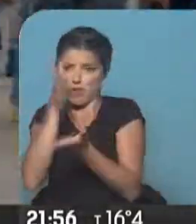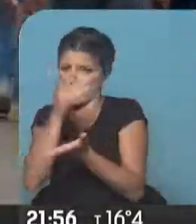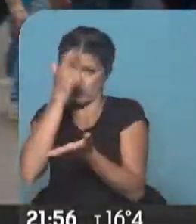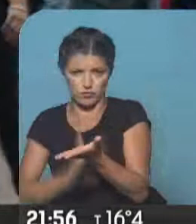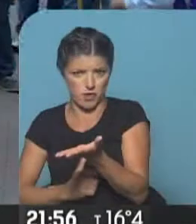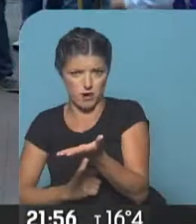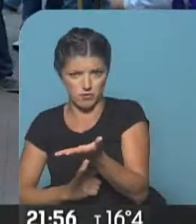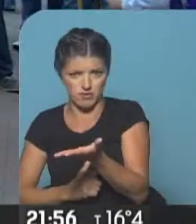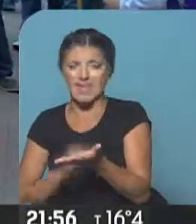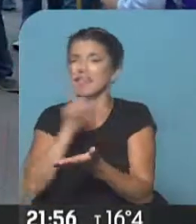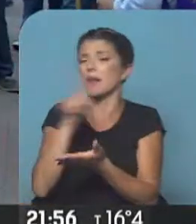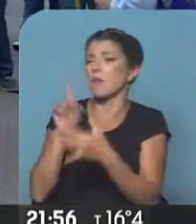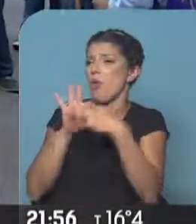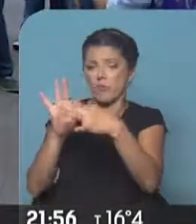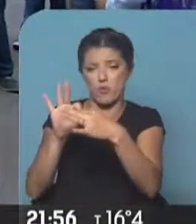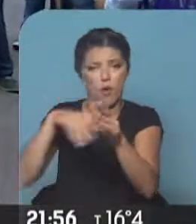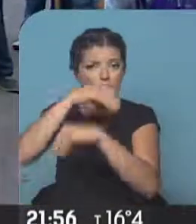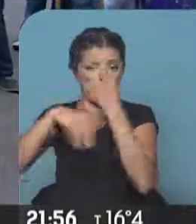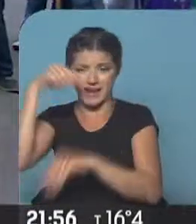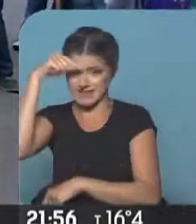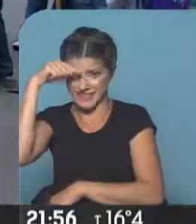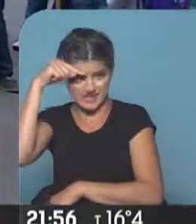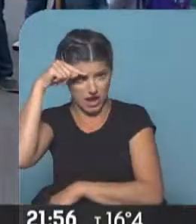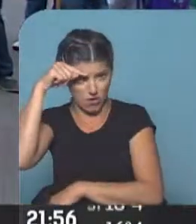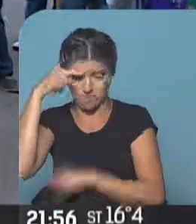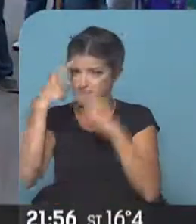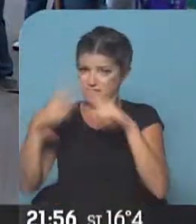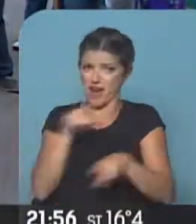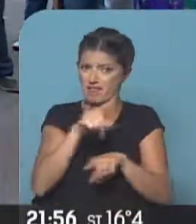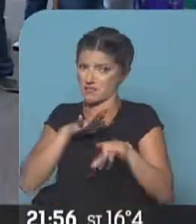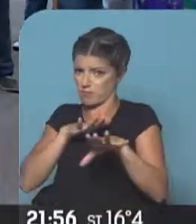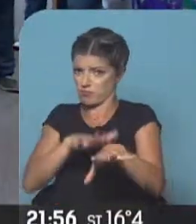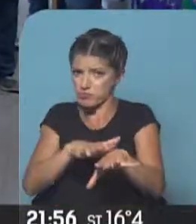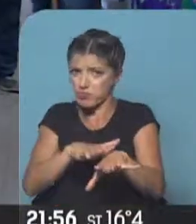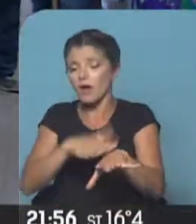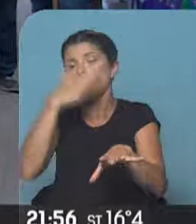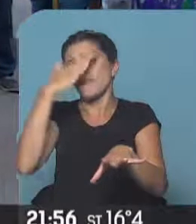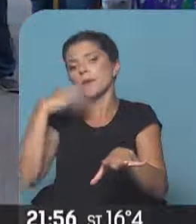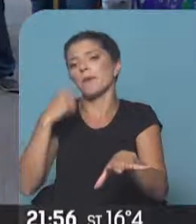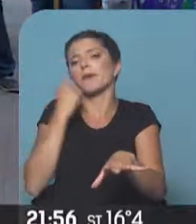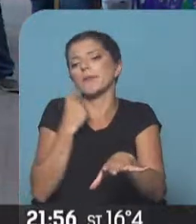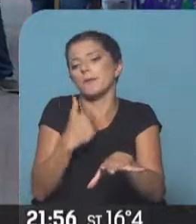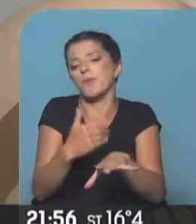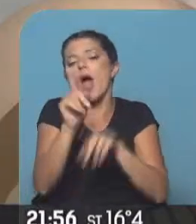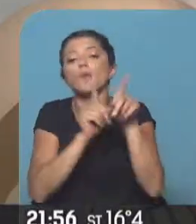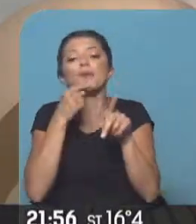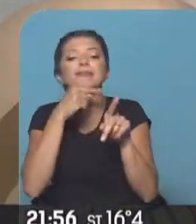humanos ni tampoco con la familia de Santiago Maldonado. A lo largo del día fue perdiendo fuerza el rumor de que estaba